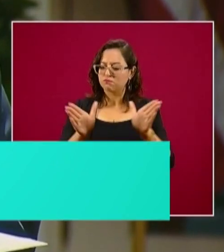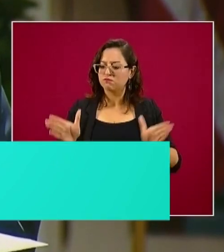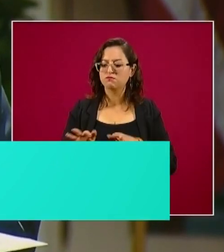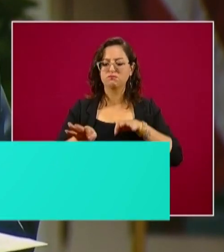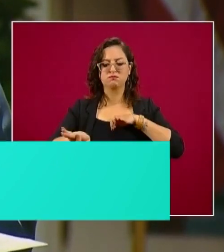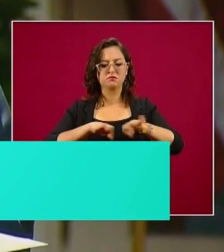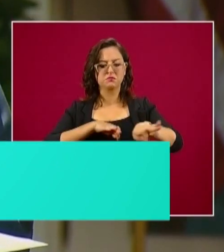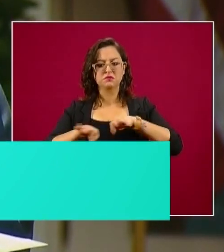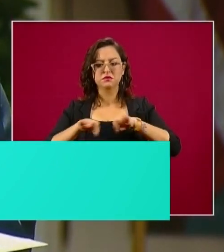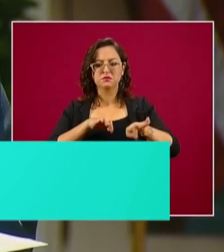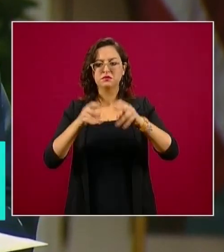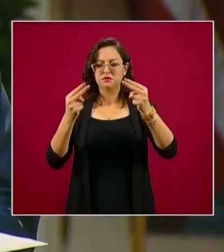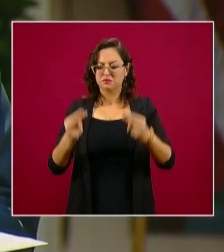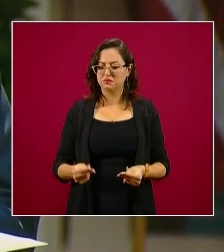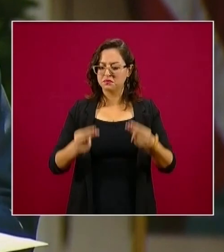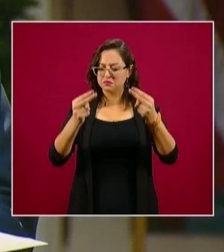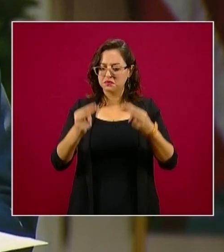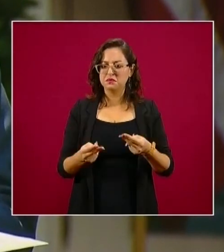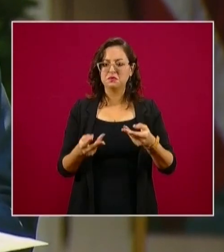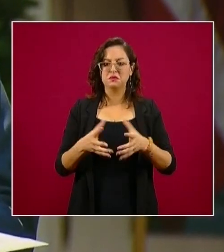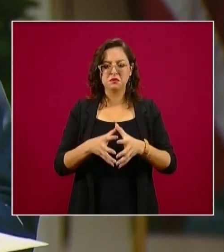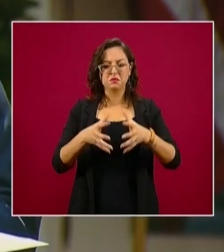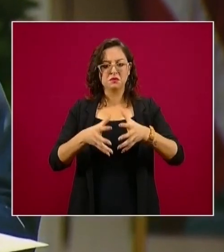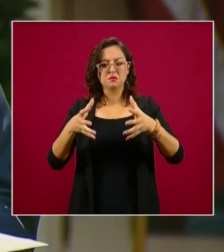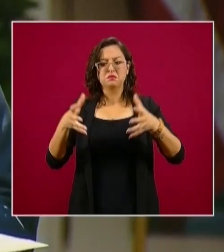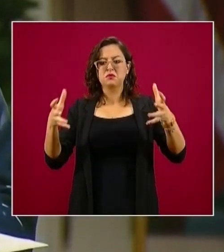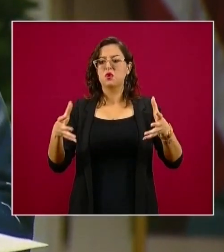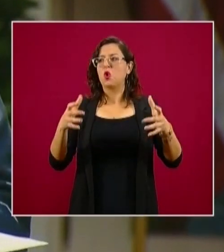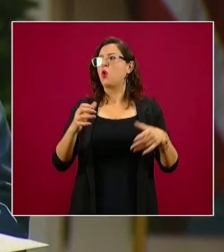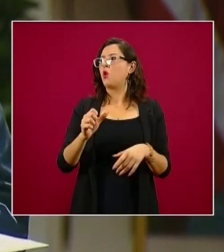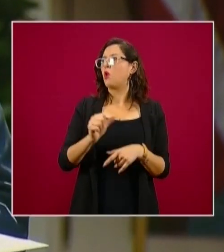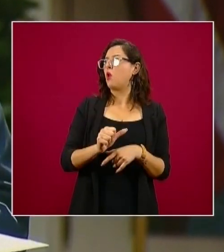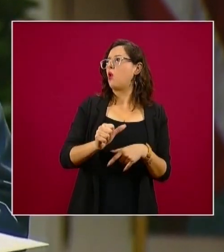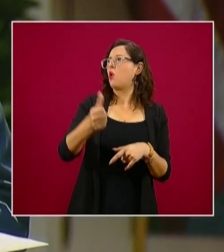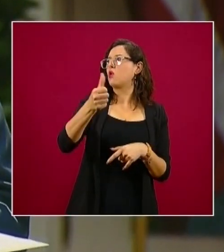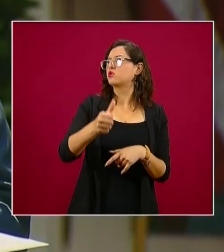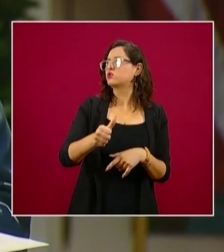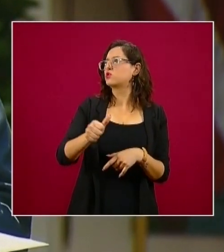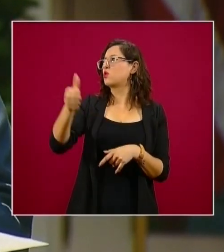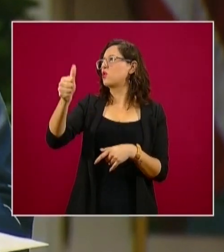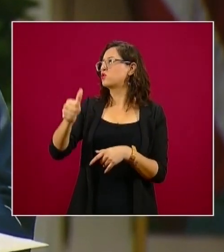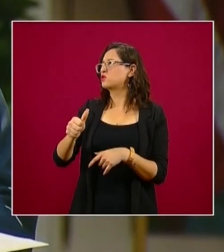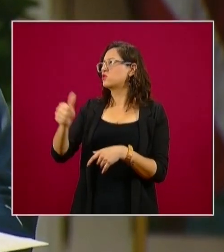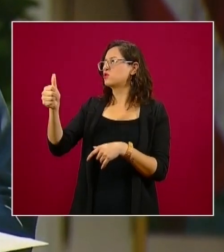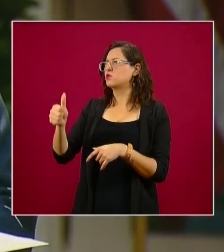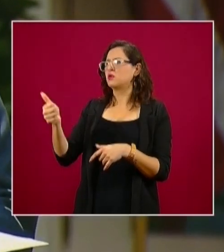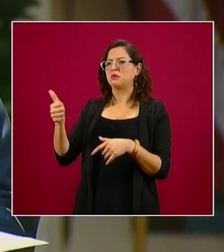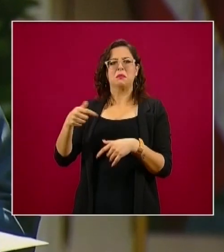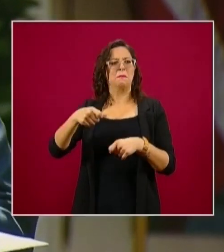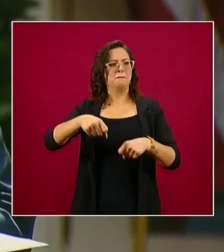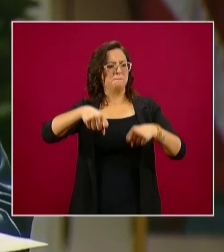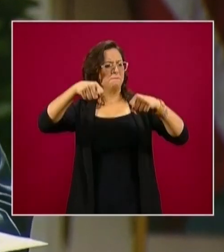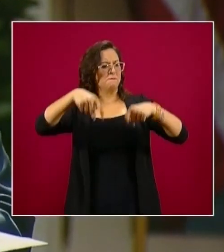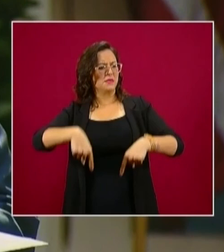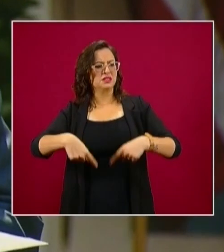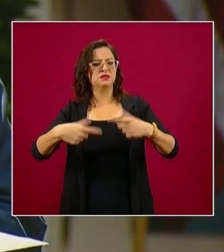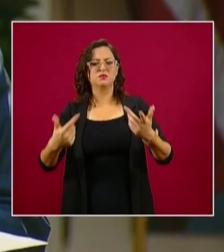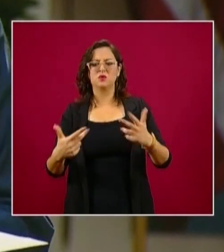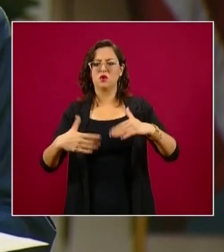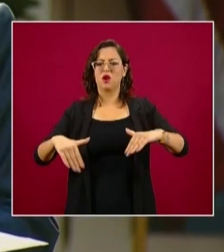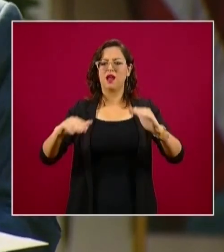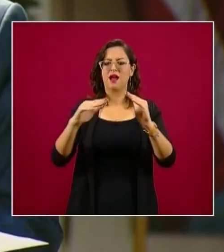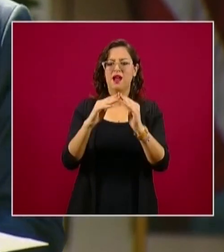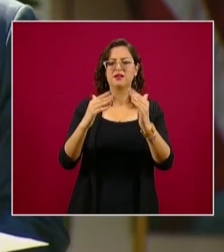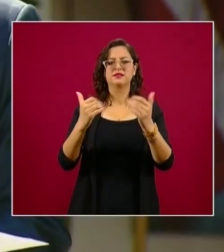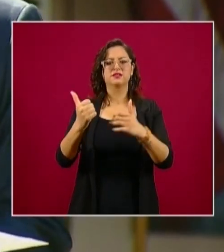de ir tan lejos de nuestros hogares ciudades estados y